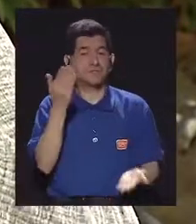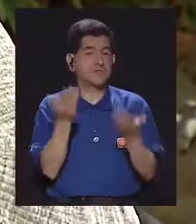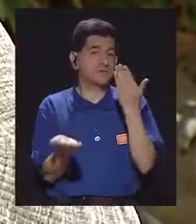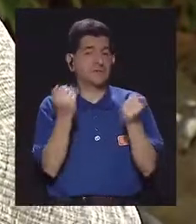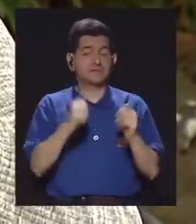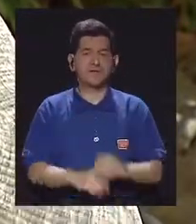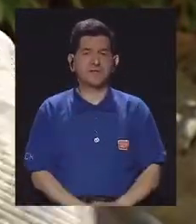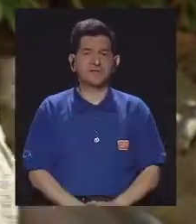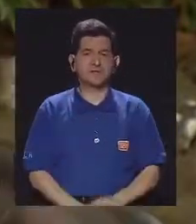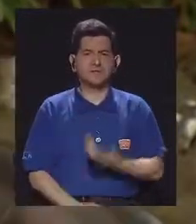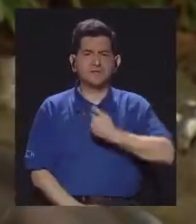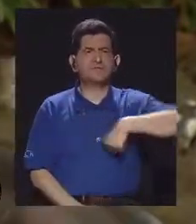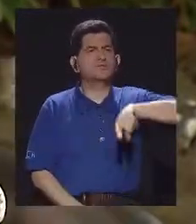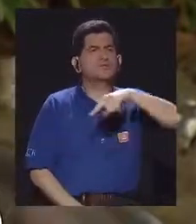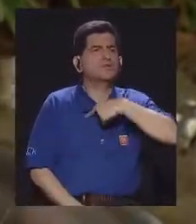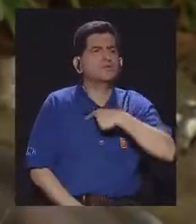bueno,